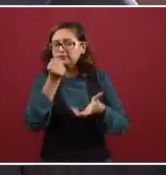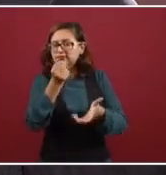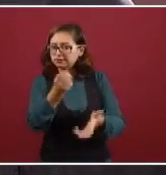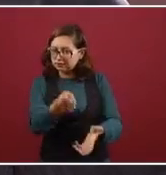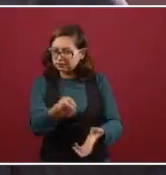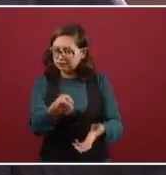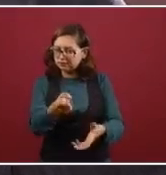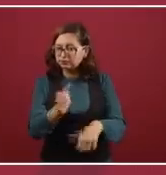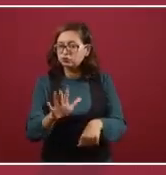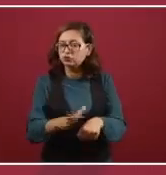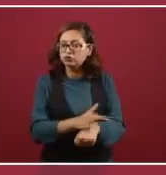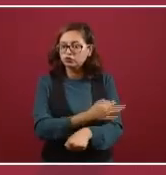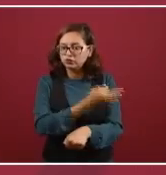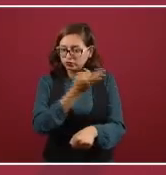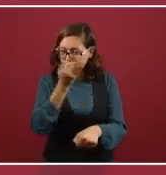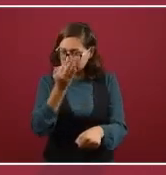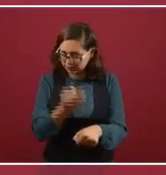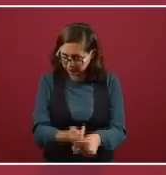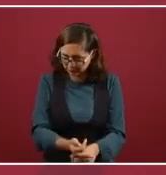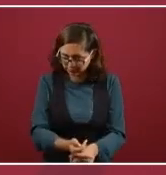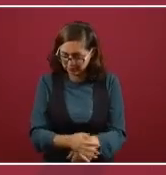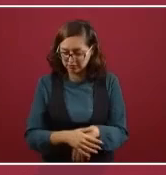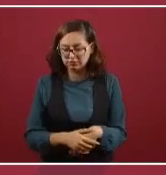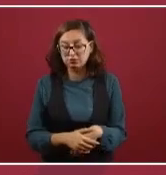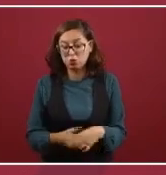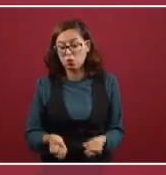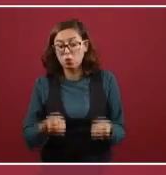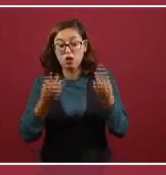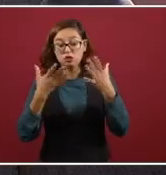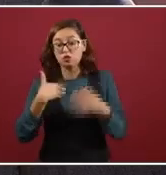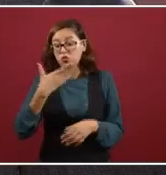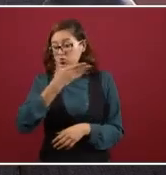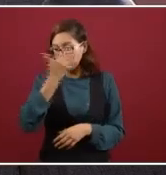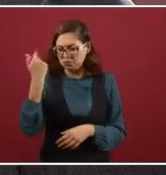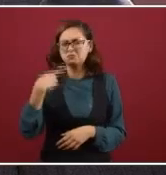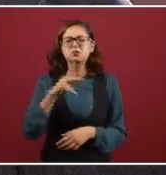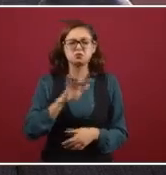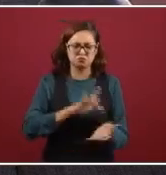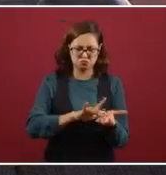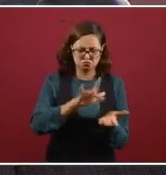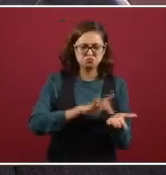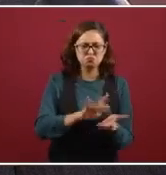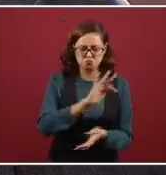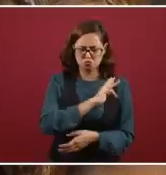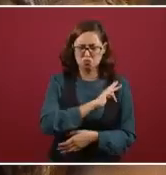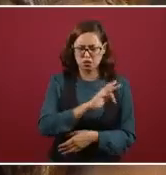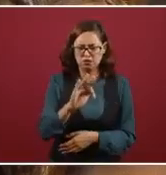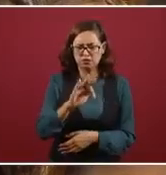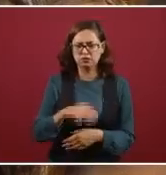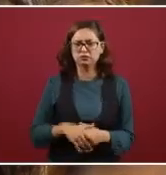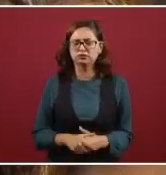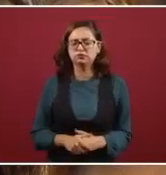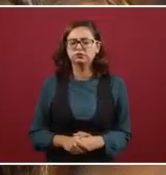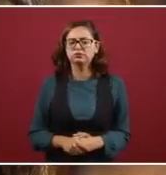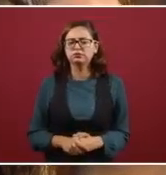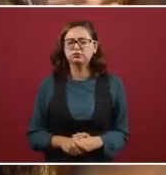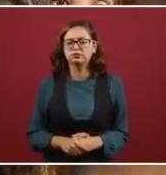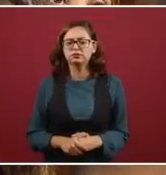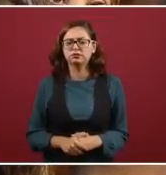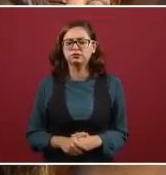pero no se van a quedar sin recursos. Presidente, ¿y está considerando, por ejemplo, parte de esos